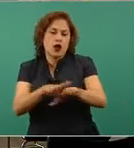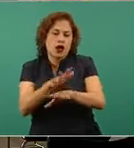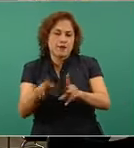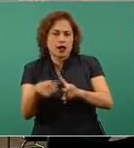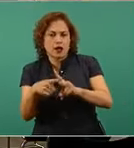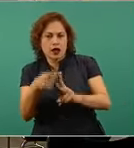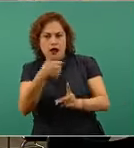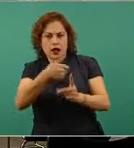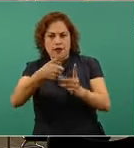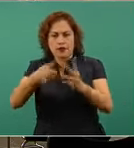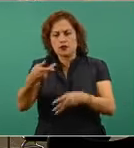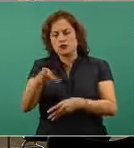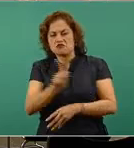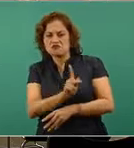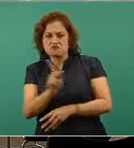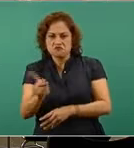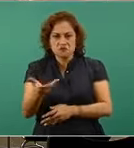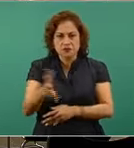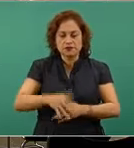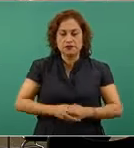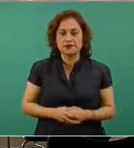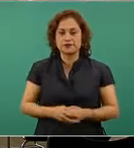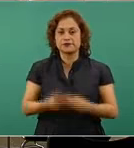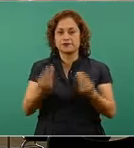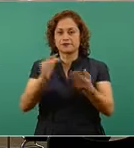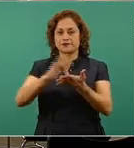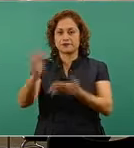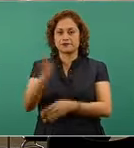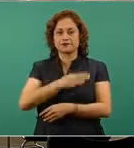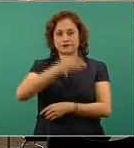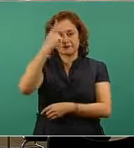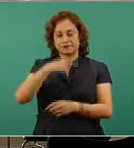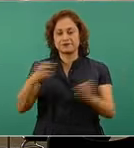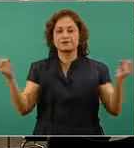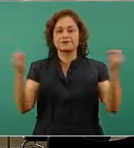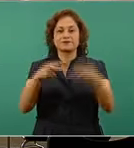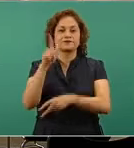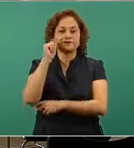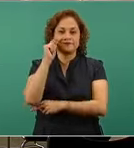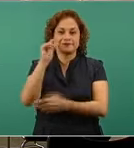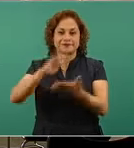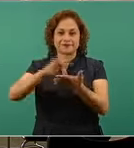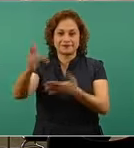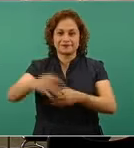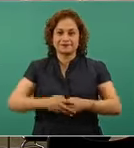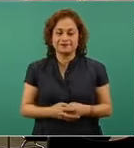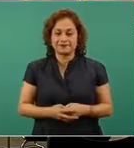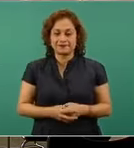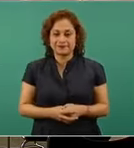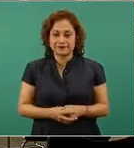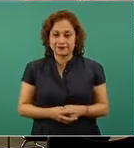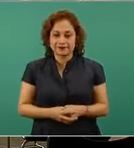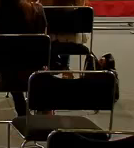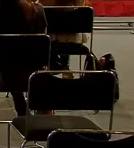similar. Muchas gracias. Muchas gracias, buenas noches, nos vemos mañana. Gracias. Gracias.